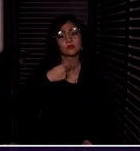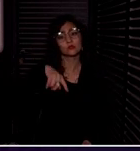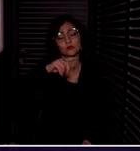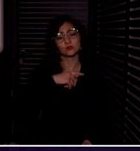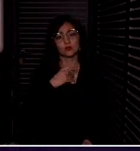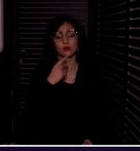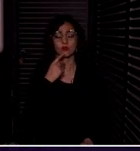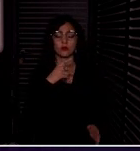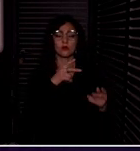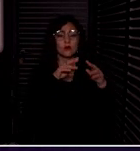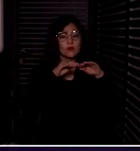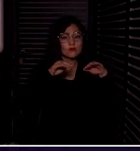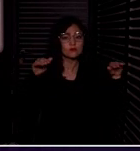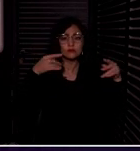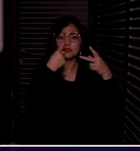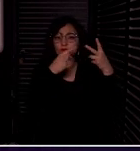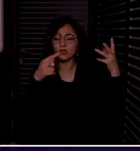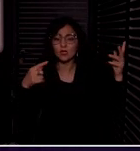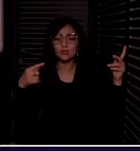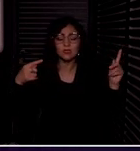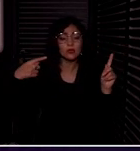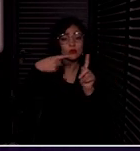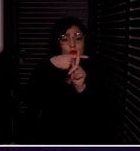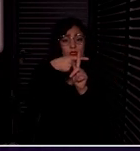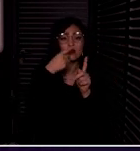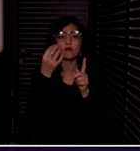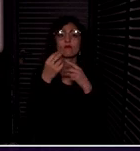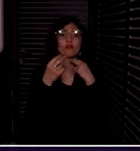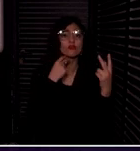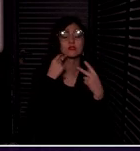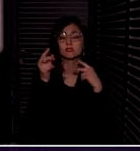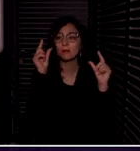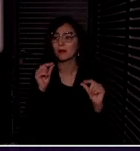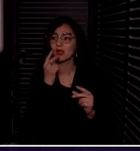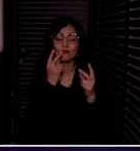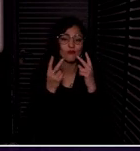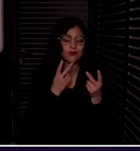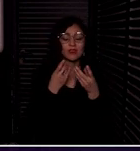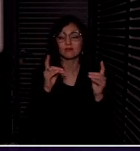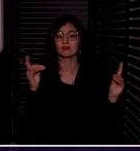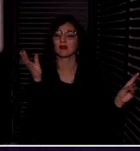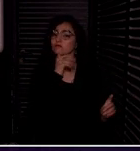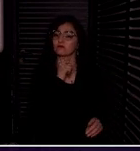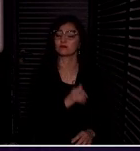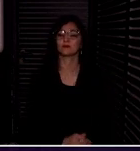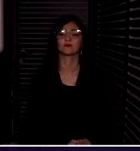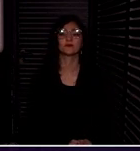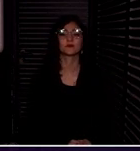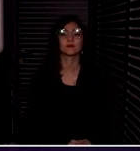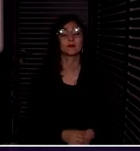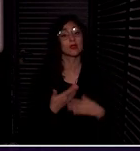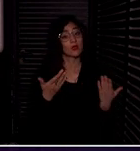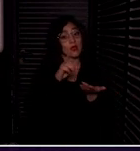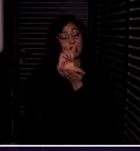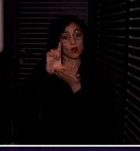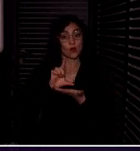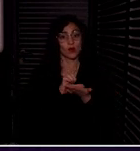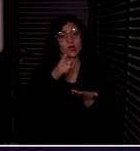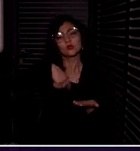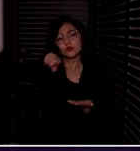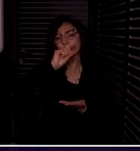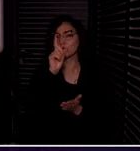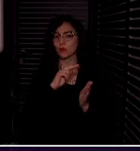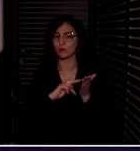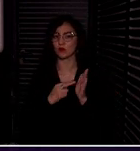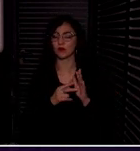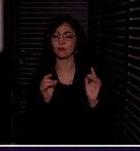cruzada trae menos voces y también menor diversidad. En cuarto lugar, hay un problema grave que